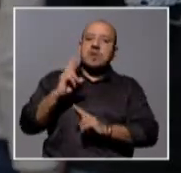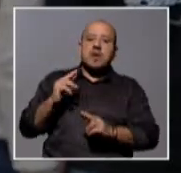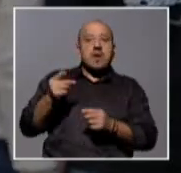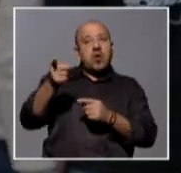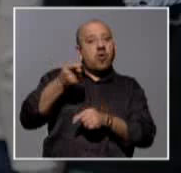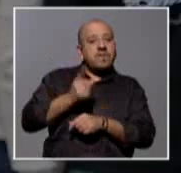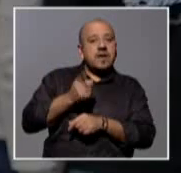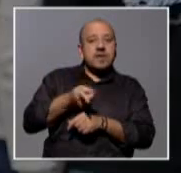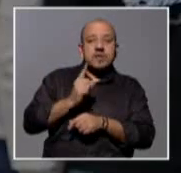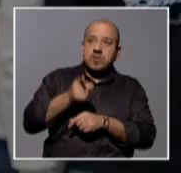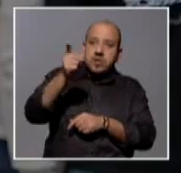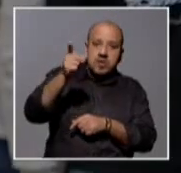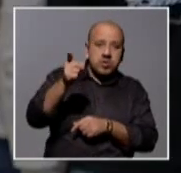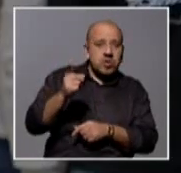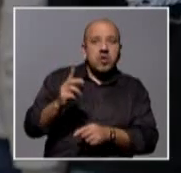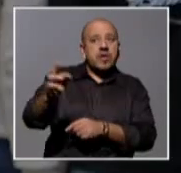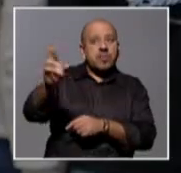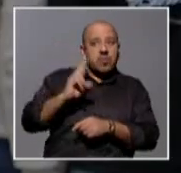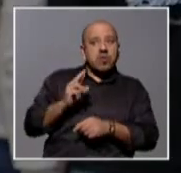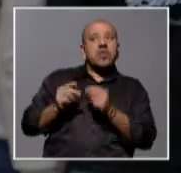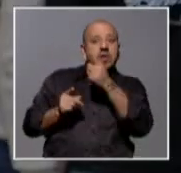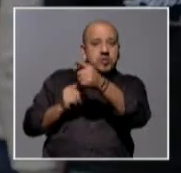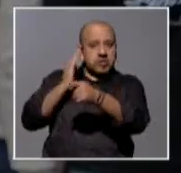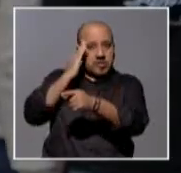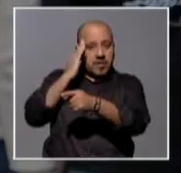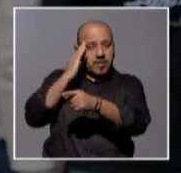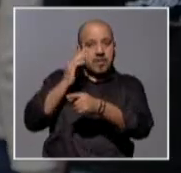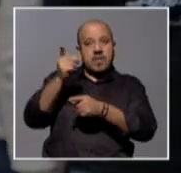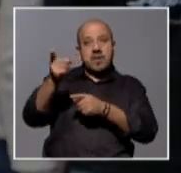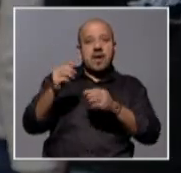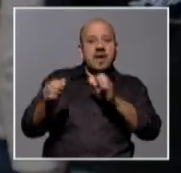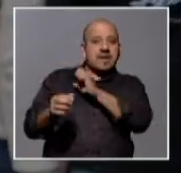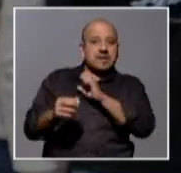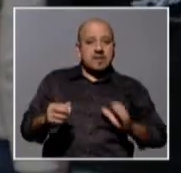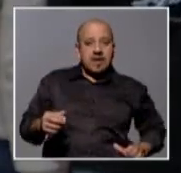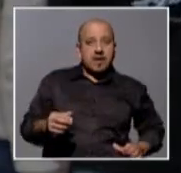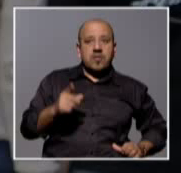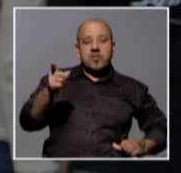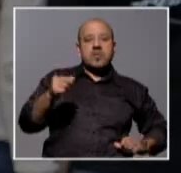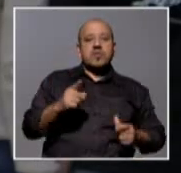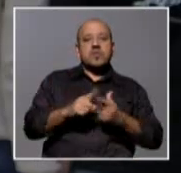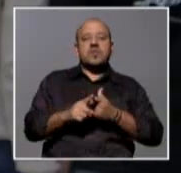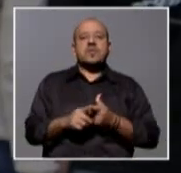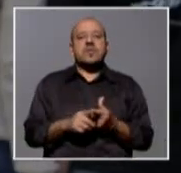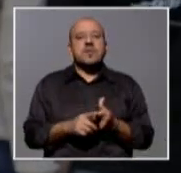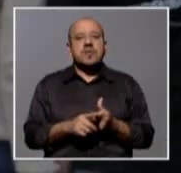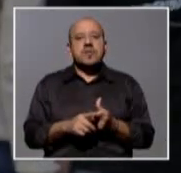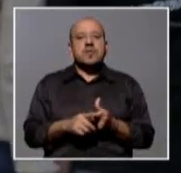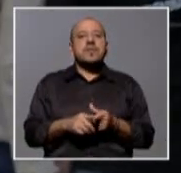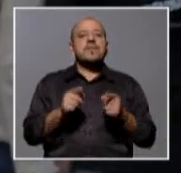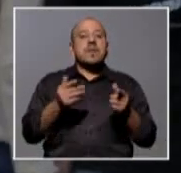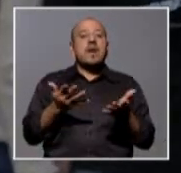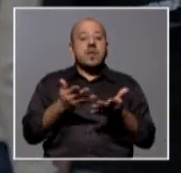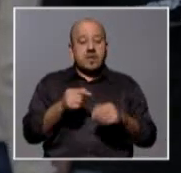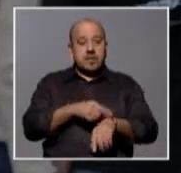a hacerlo y tiene los medios para ello, dicen refiriéndose al Estado uruguayo Sara Méndez y Rubén Olivera. En un